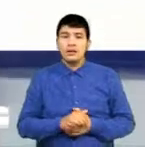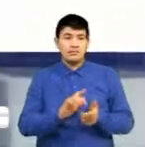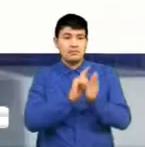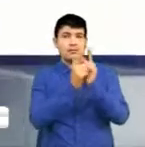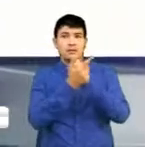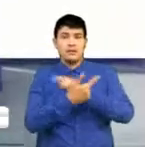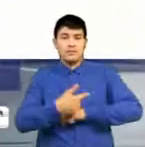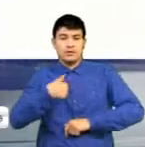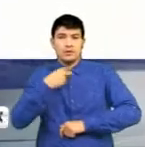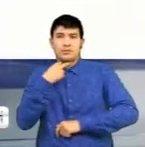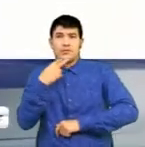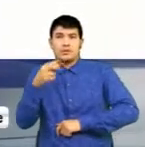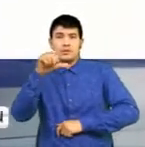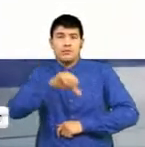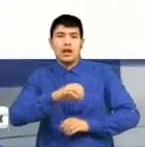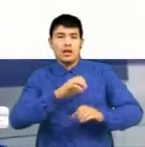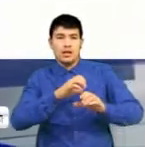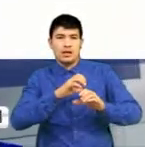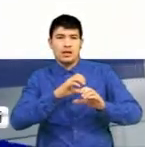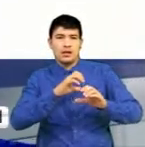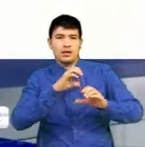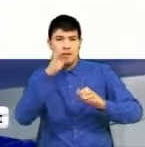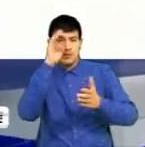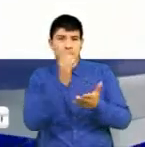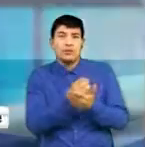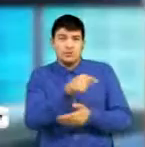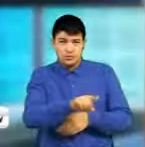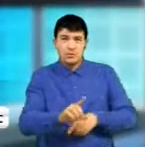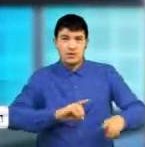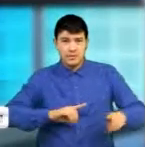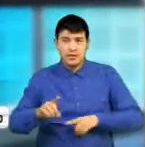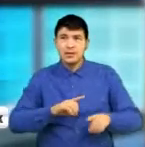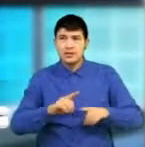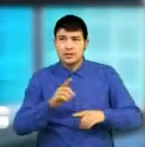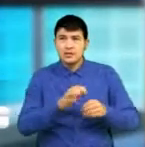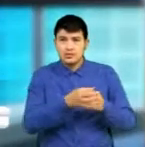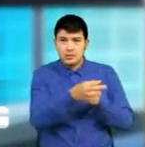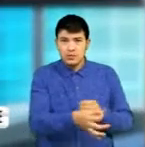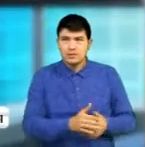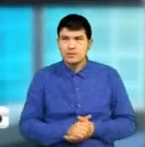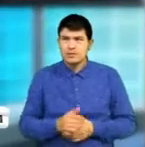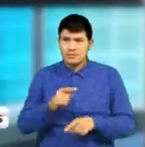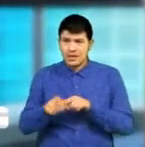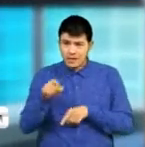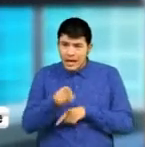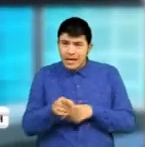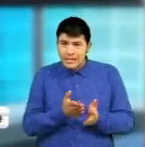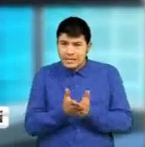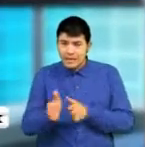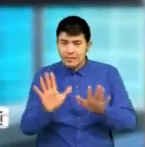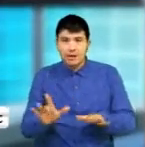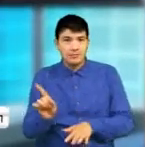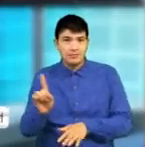malos comentarios de la administración municipal. Pero es que hasta aquí no llegó el debate. La